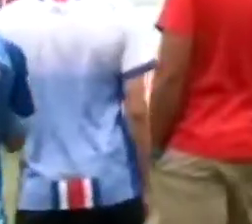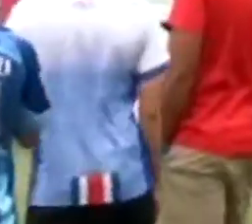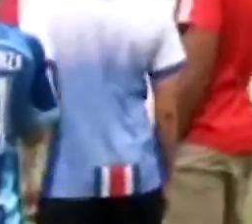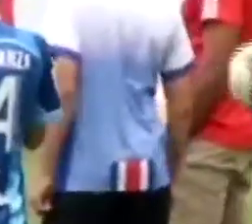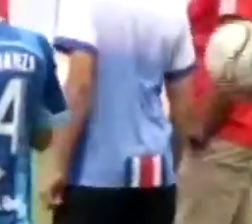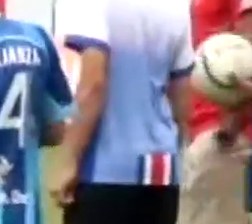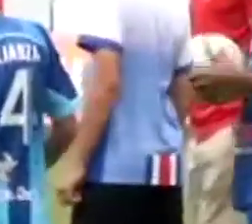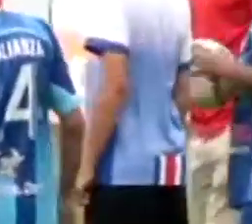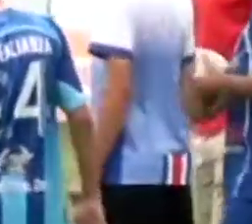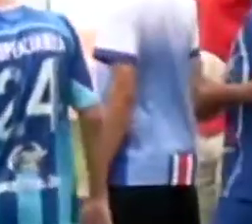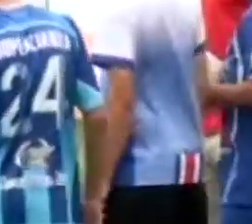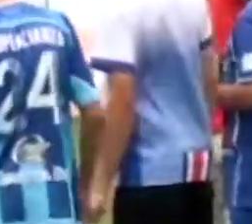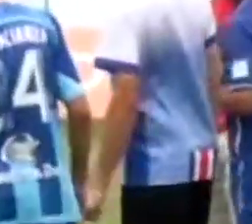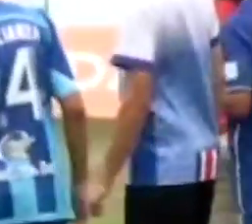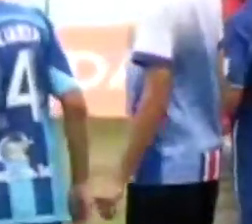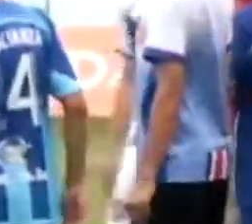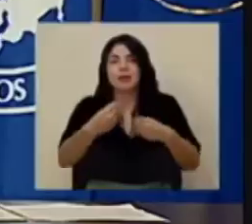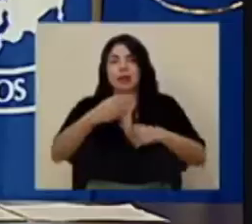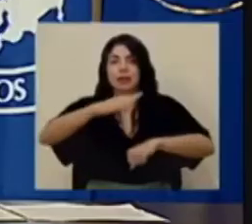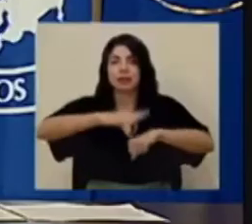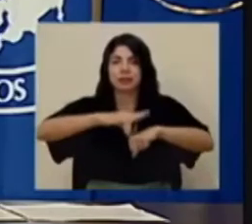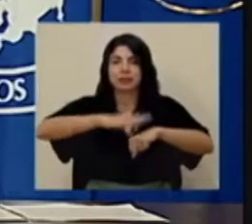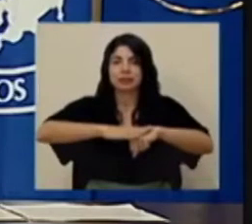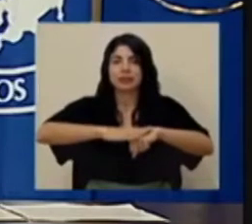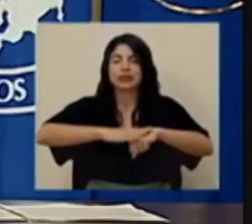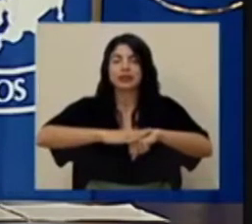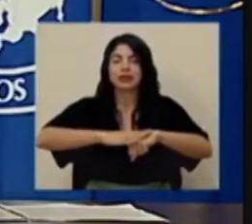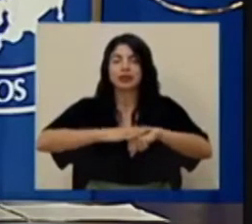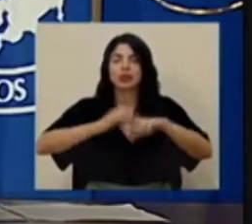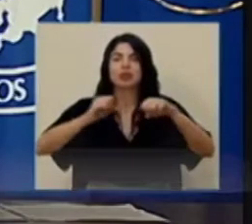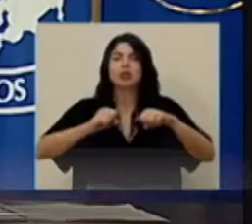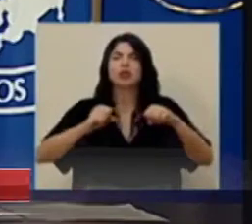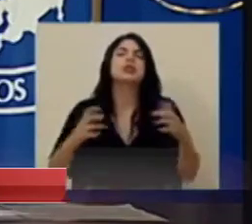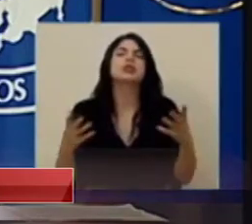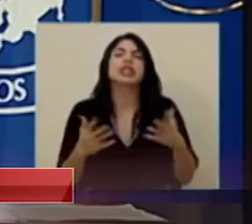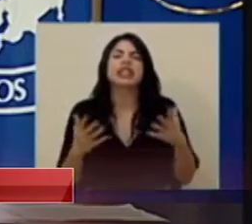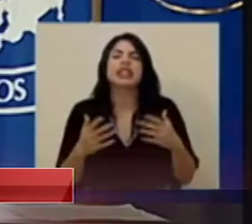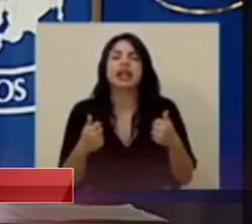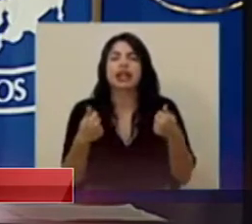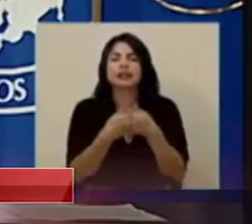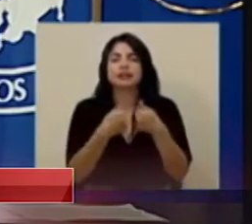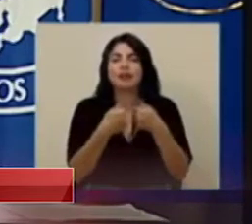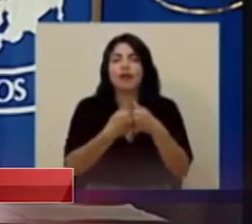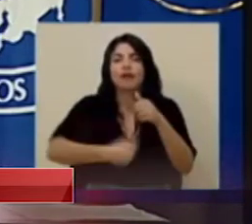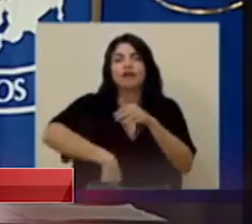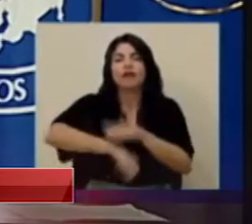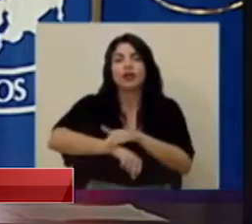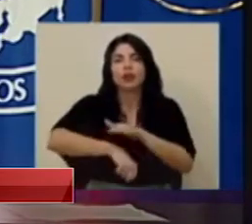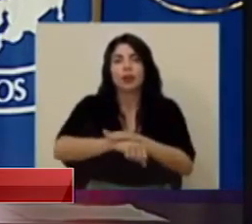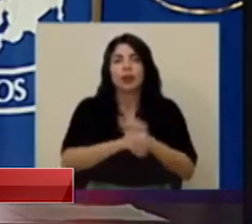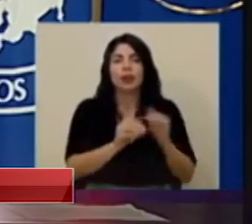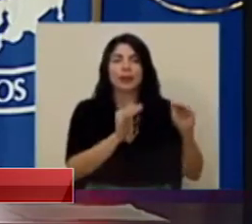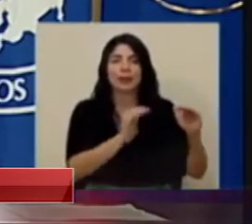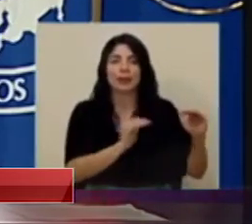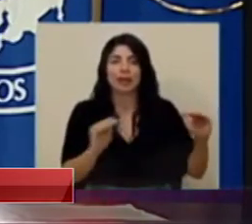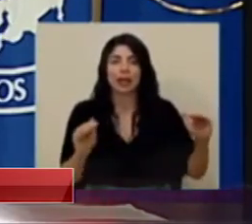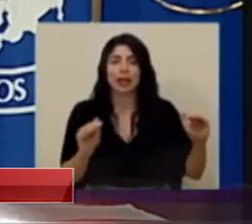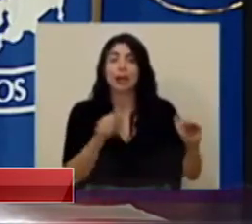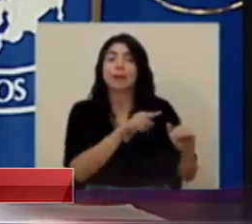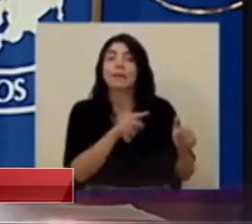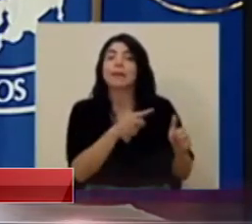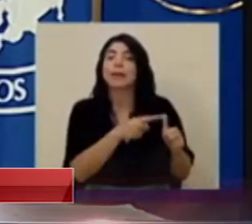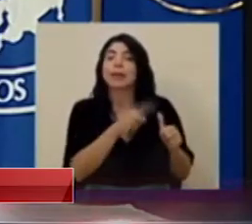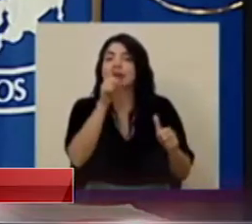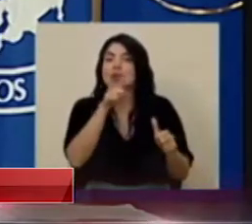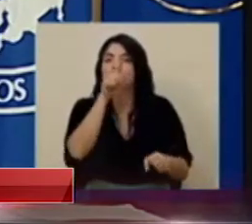hemos autorizado la posibilidad de las ligas menores de fútbol, siempre y cuando cumplan con todos